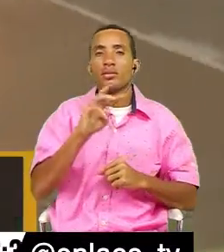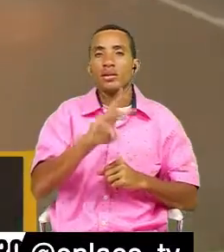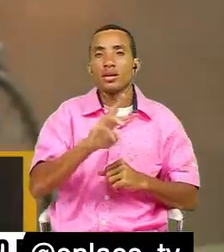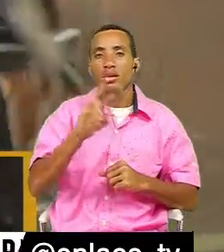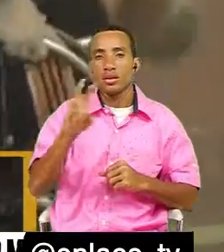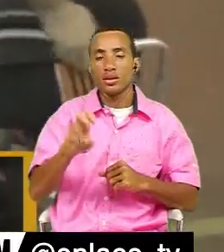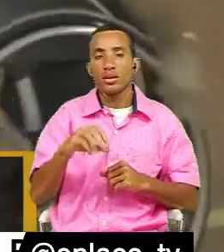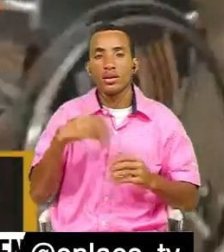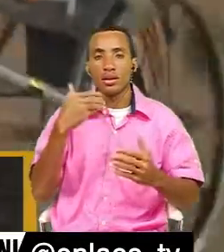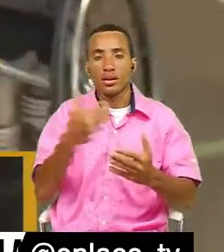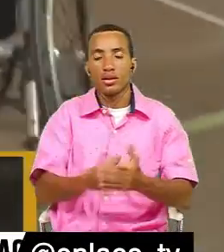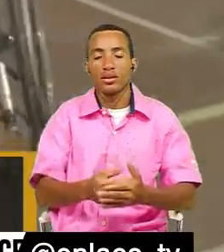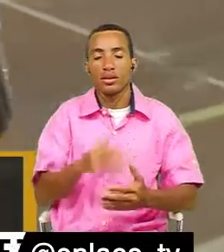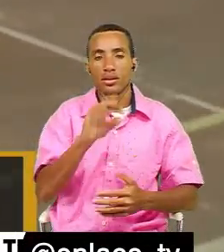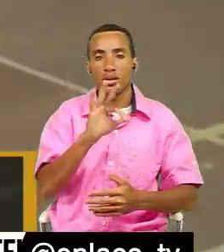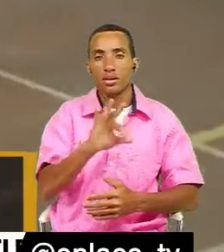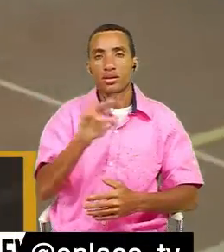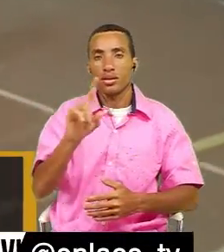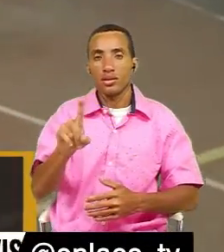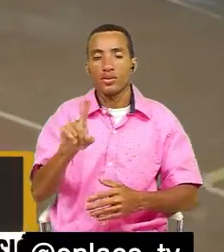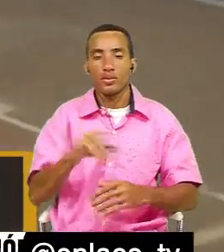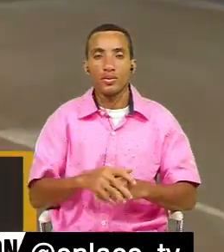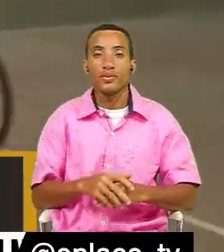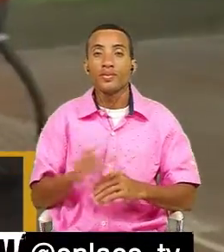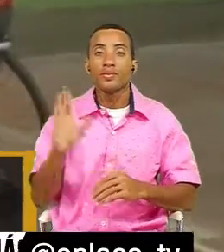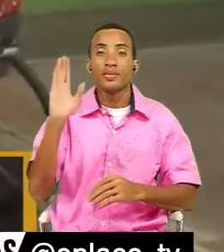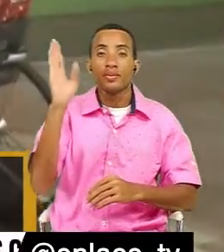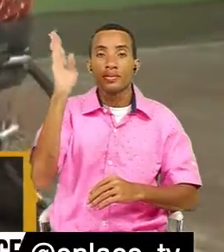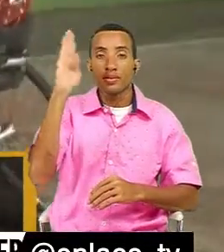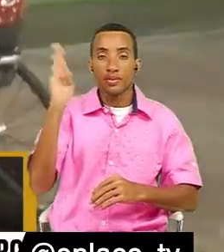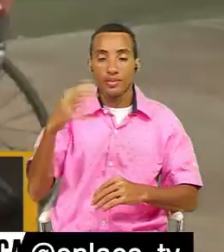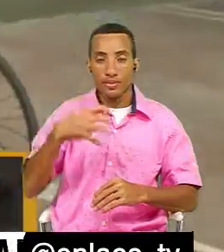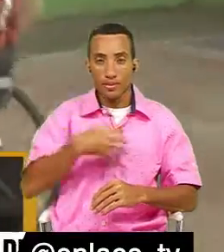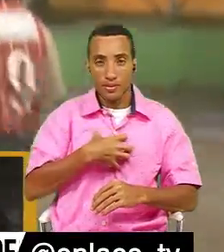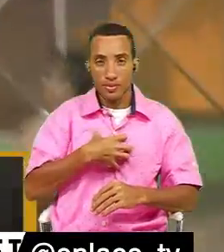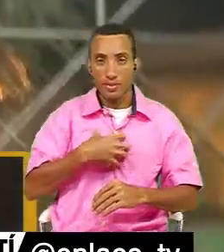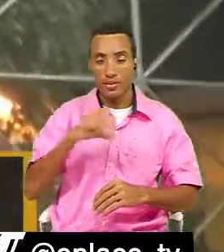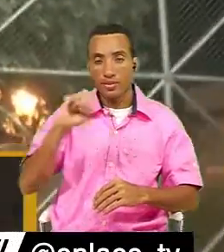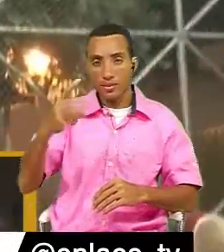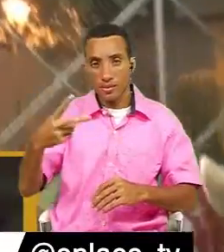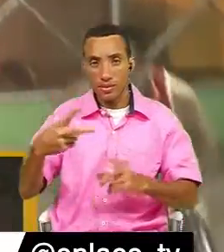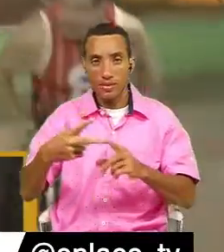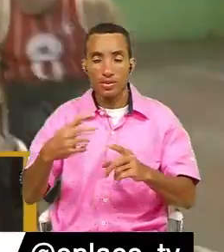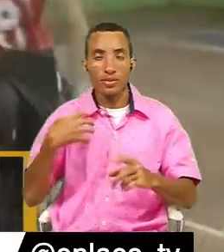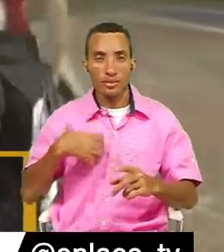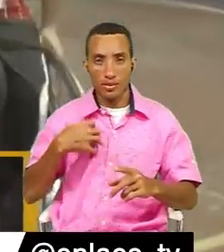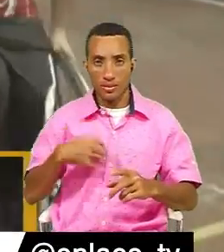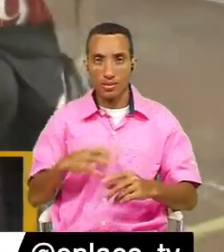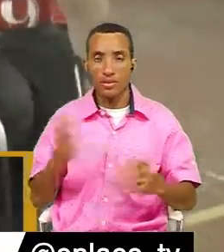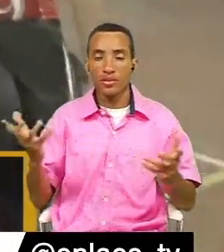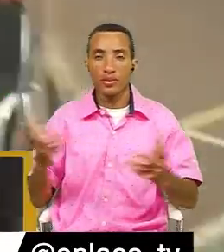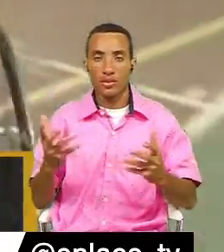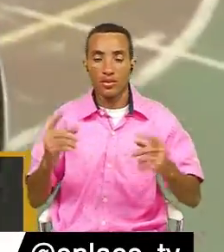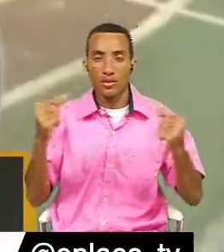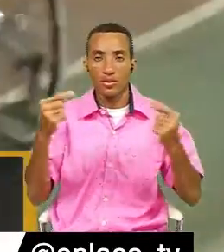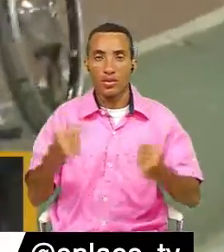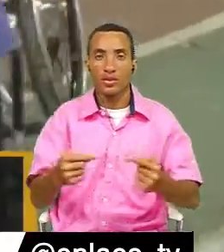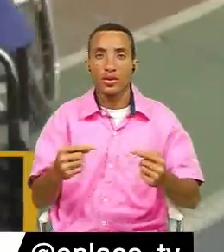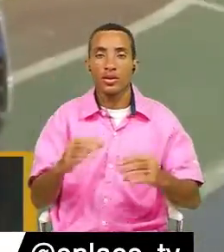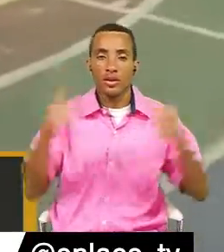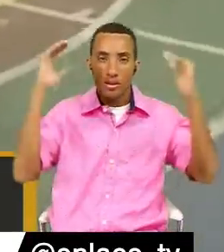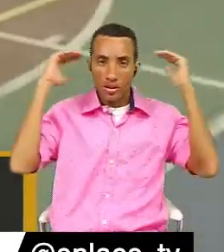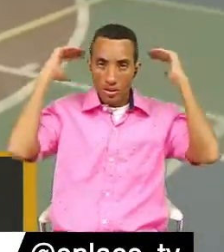27-31. El campeón del certamen fue Brasil y el subcampeón Argentina. El torneo se desarrolló en el Coliseo Evangelista